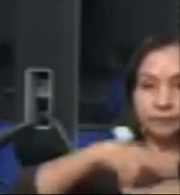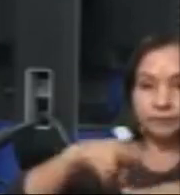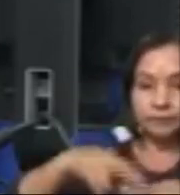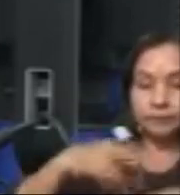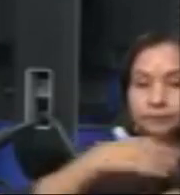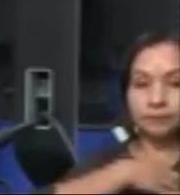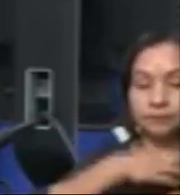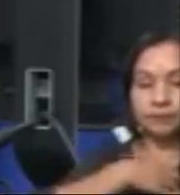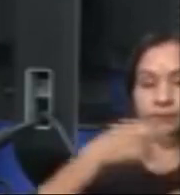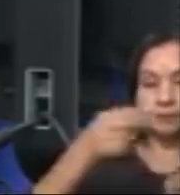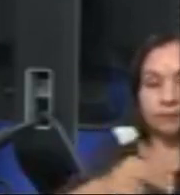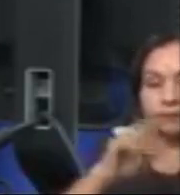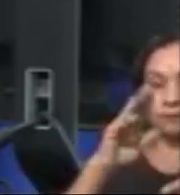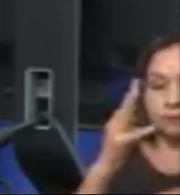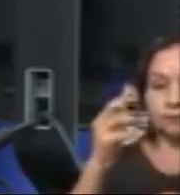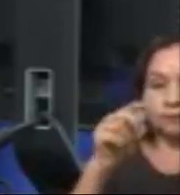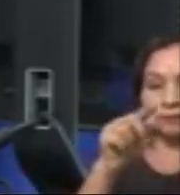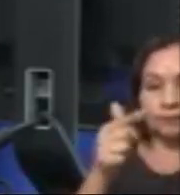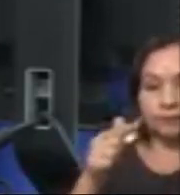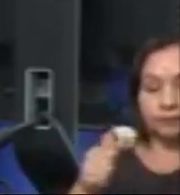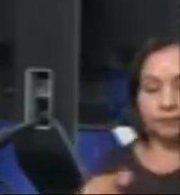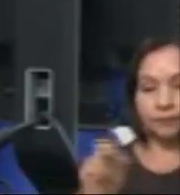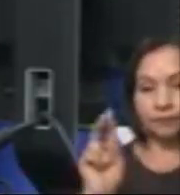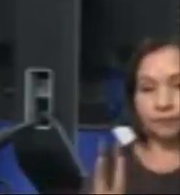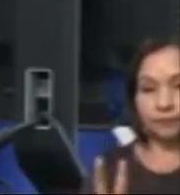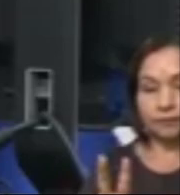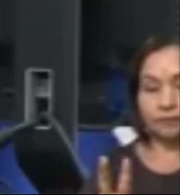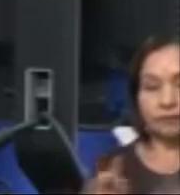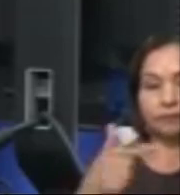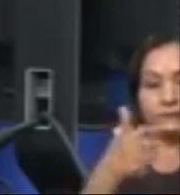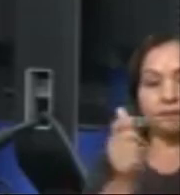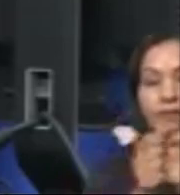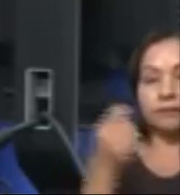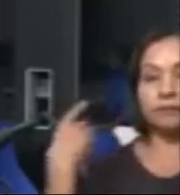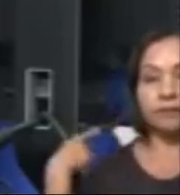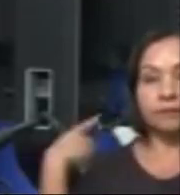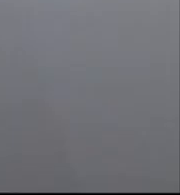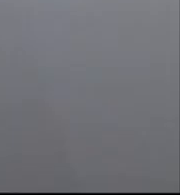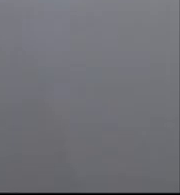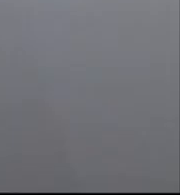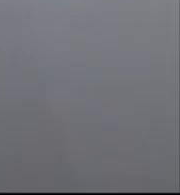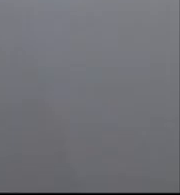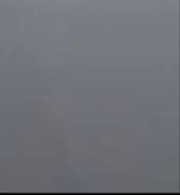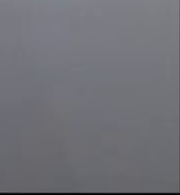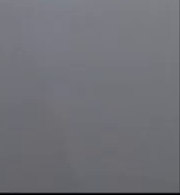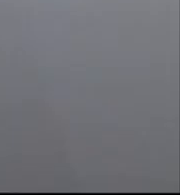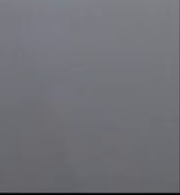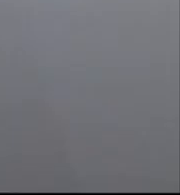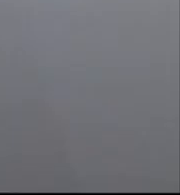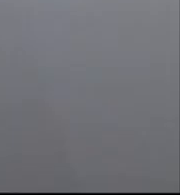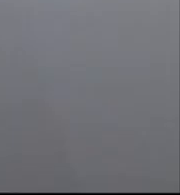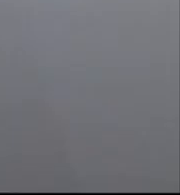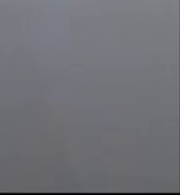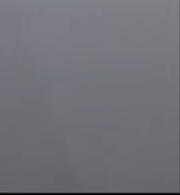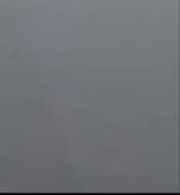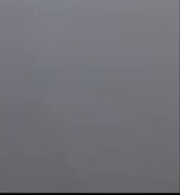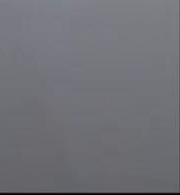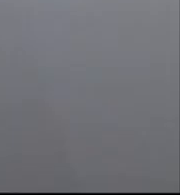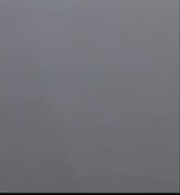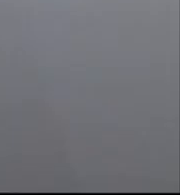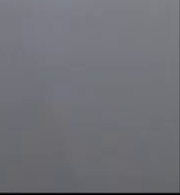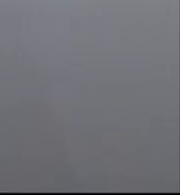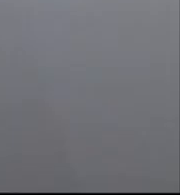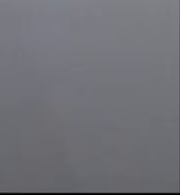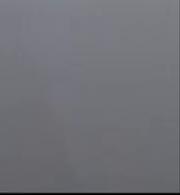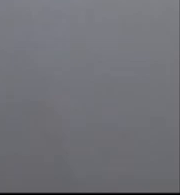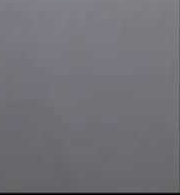ley número 977. 2. Juntas directivas con plazos vencidos, encontrándose acéfala, lo que